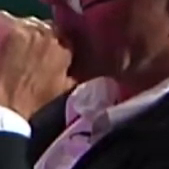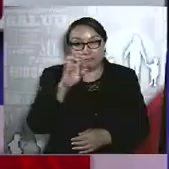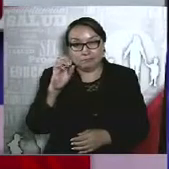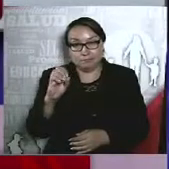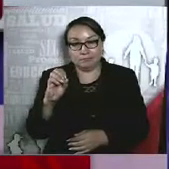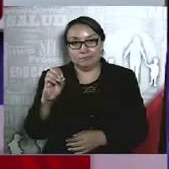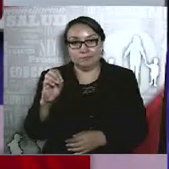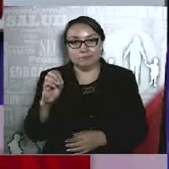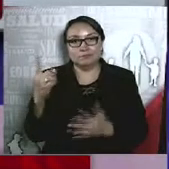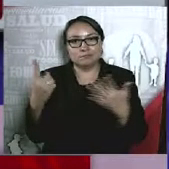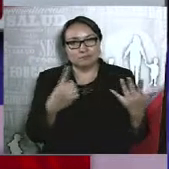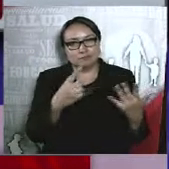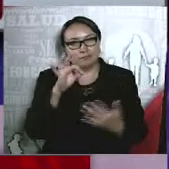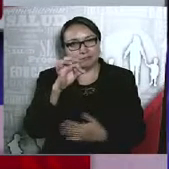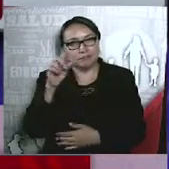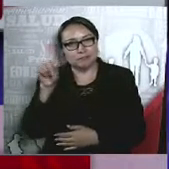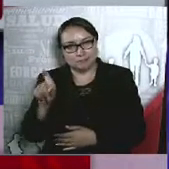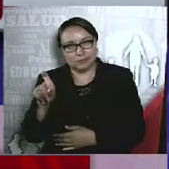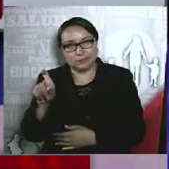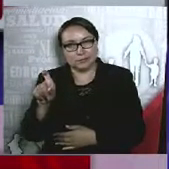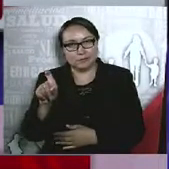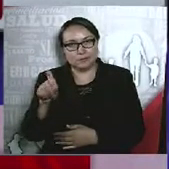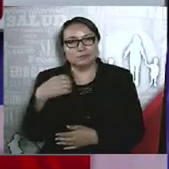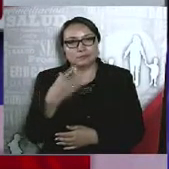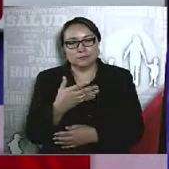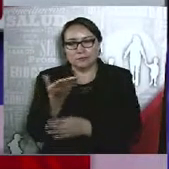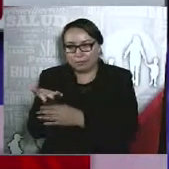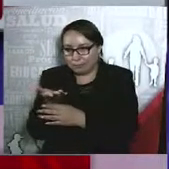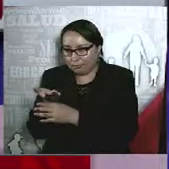70.686 derechos de petición, de los cuales atendimos exitosamente